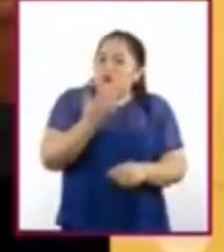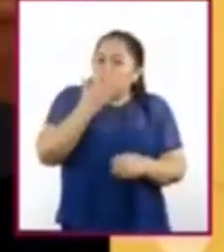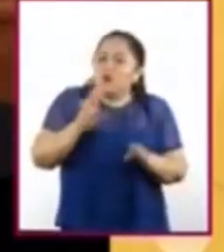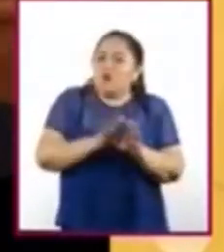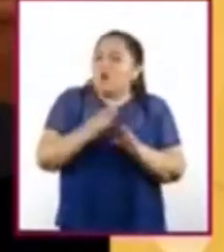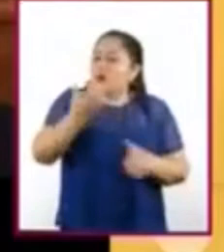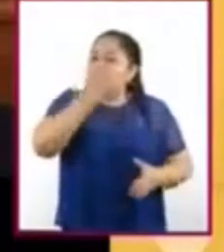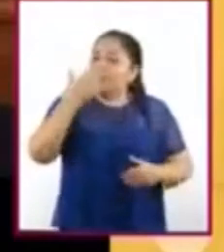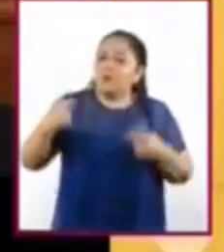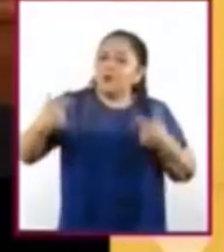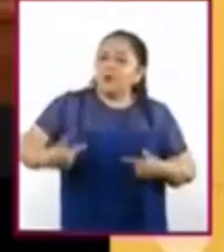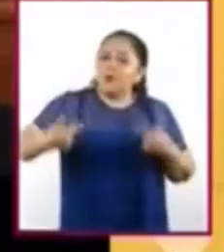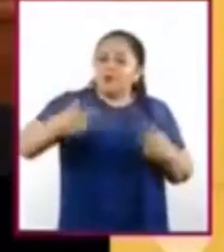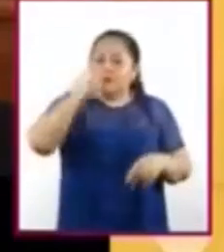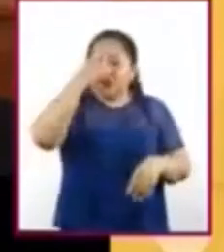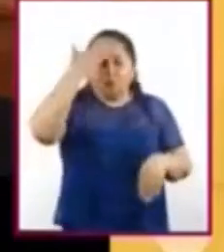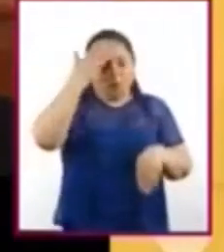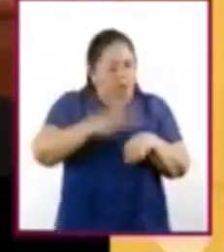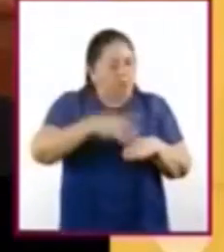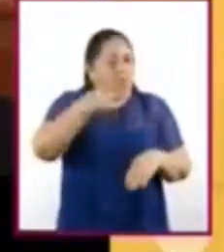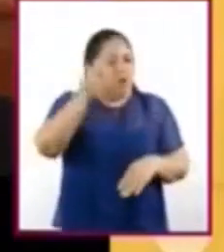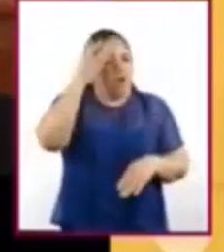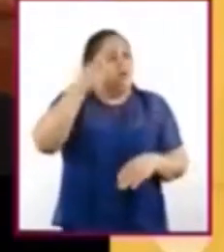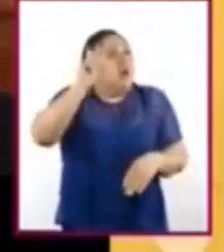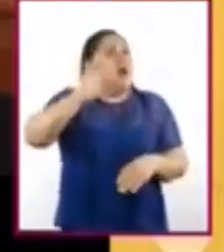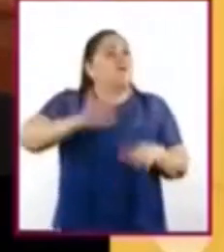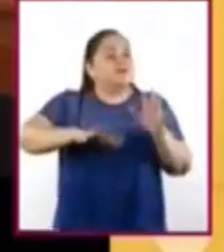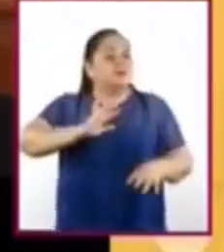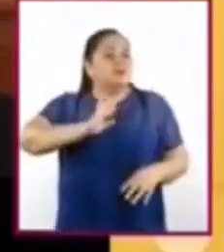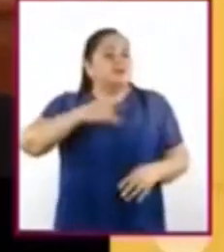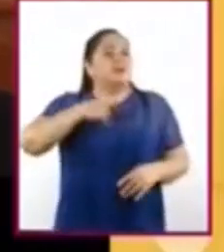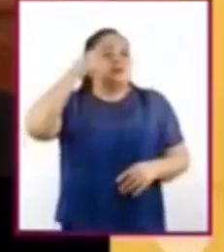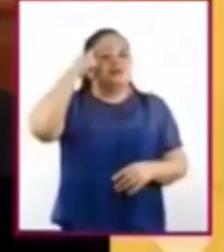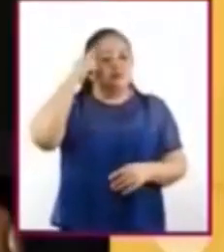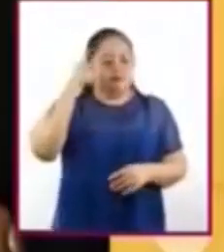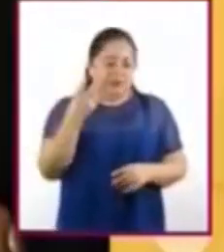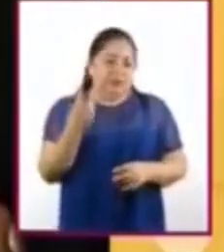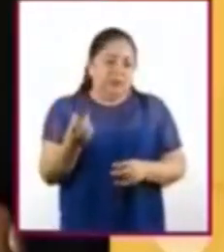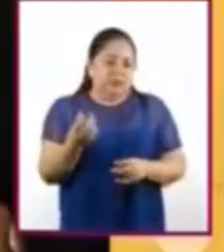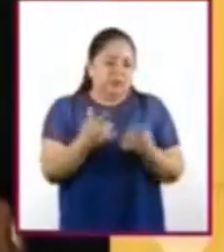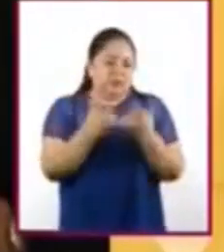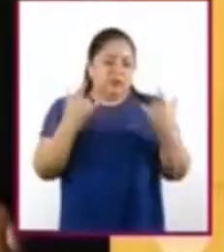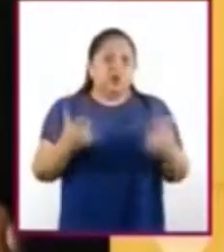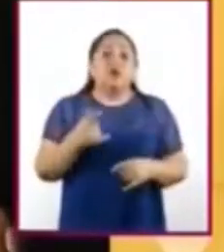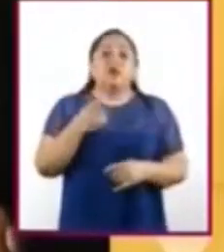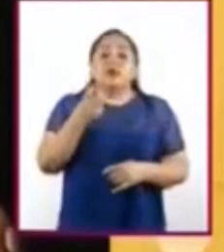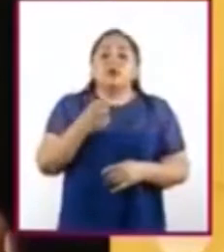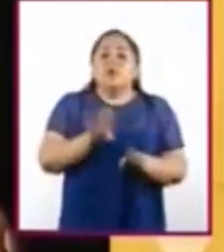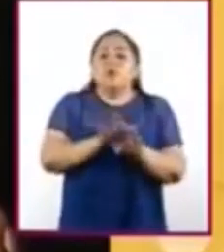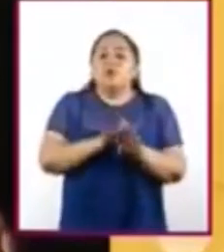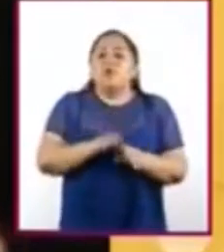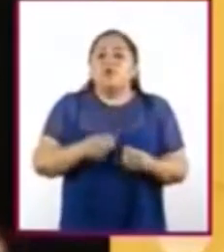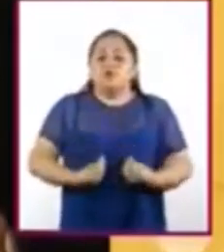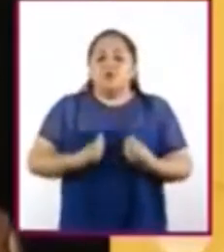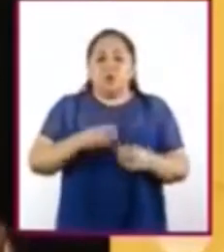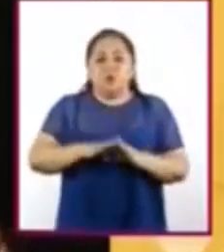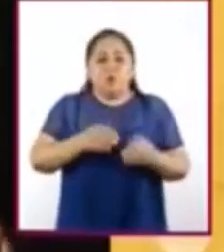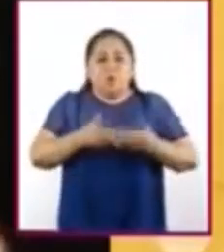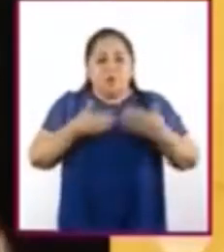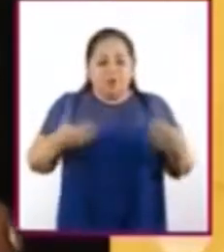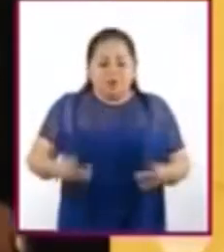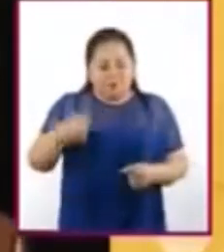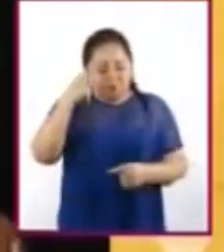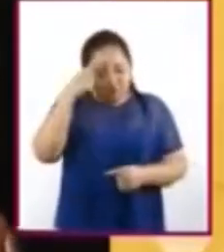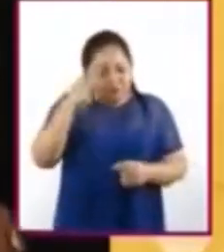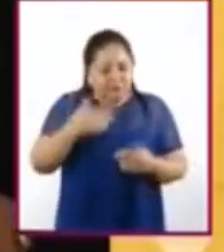son generaciones que quedan desmemoriadas o que quedan acéfalas y que simplemente viven en el presente